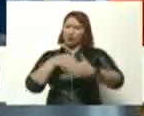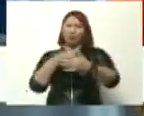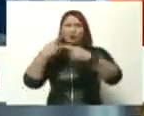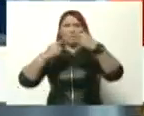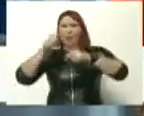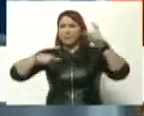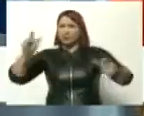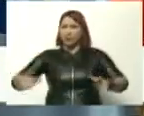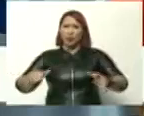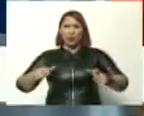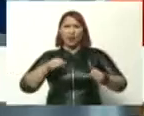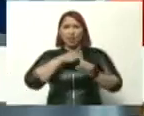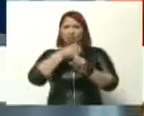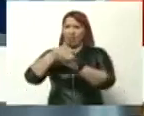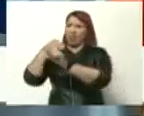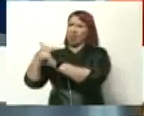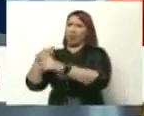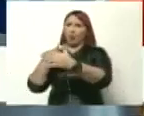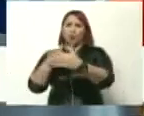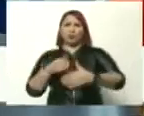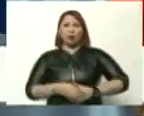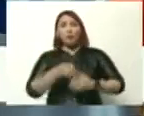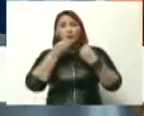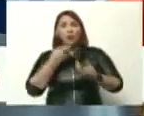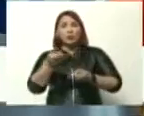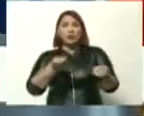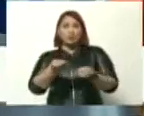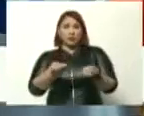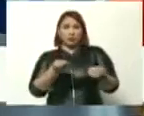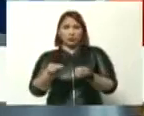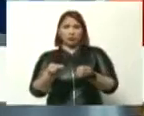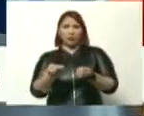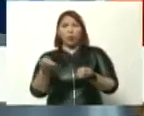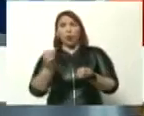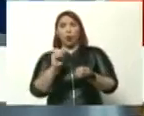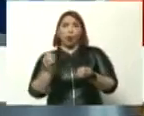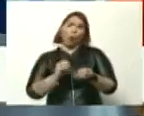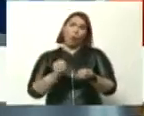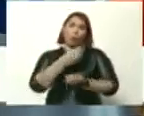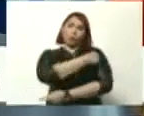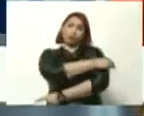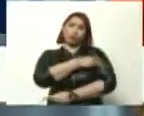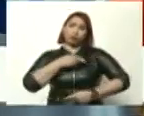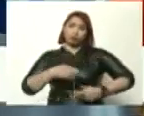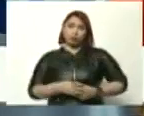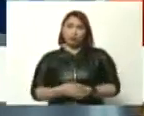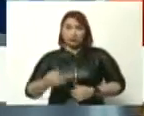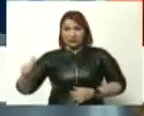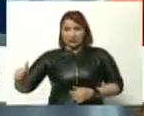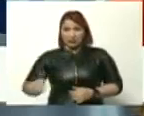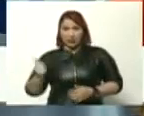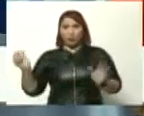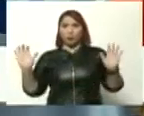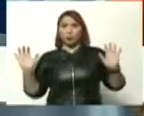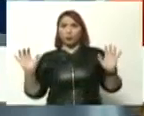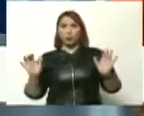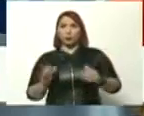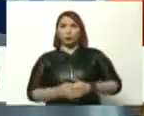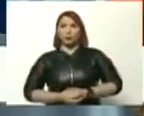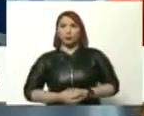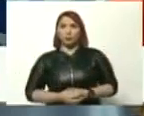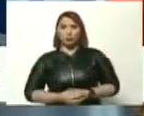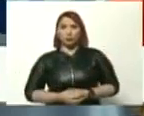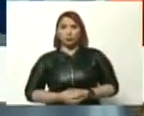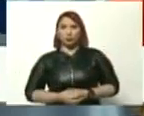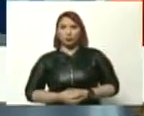que atenten contra el buen servicio hospitalario, que se aprovechen de lo